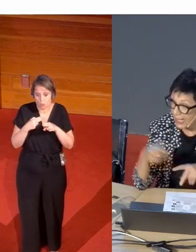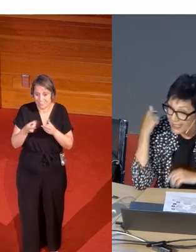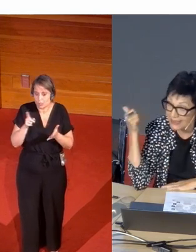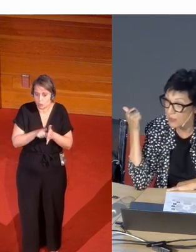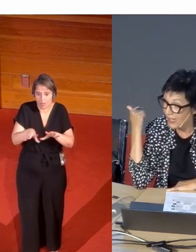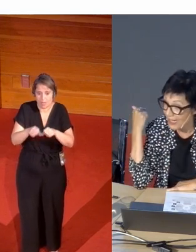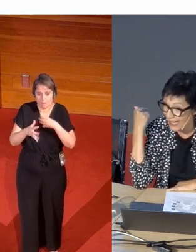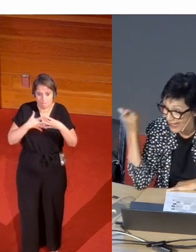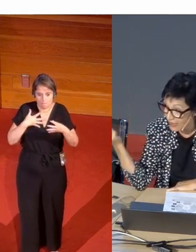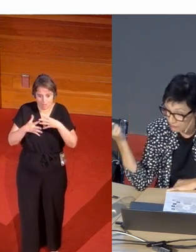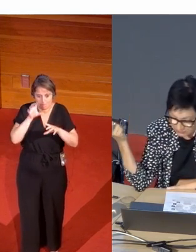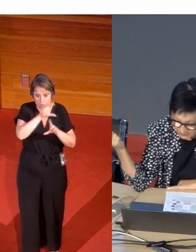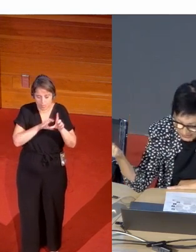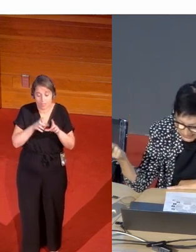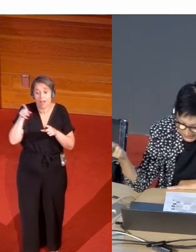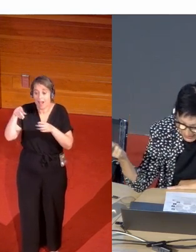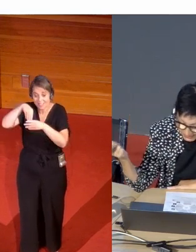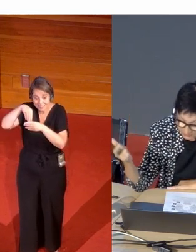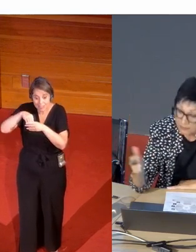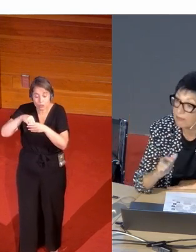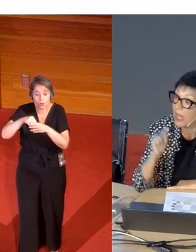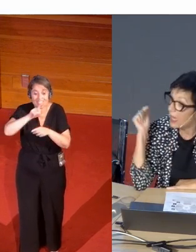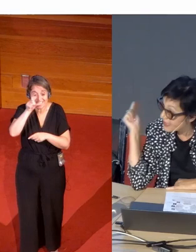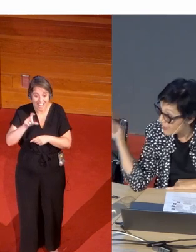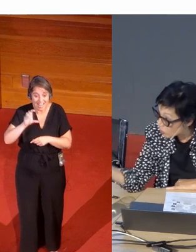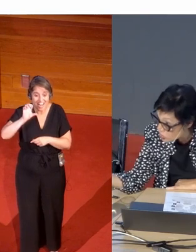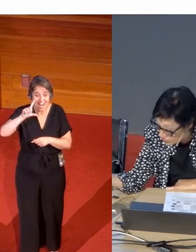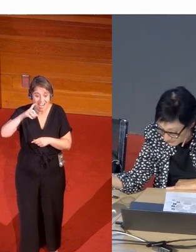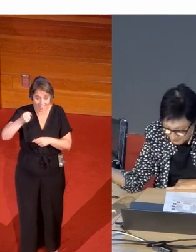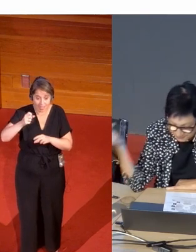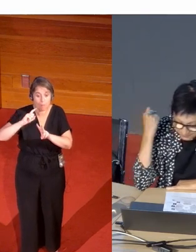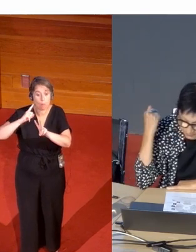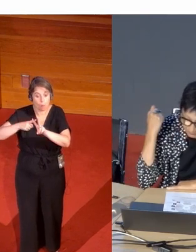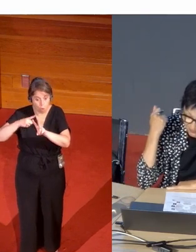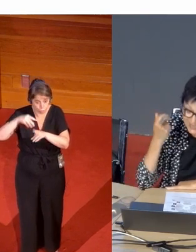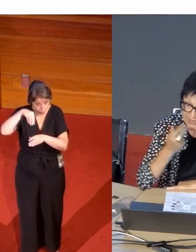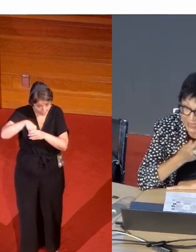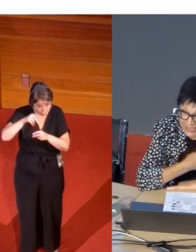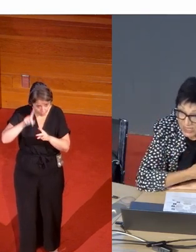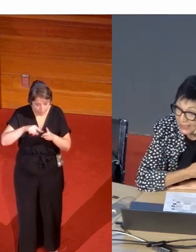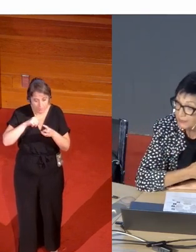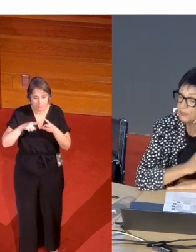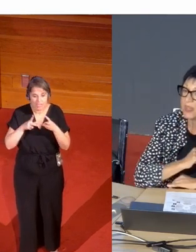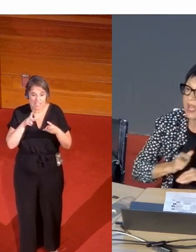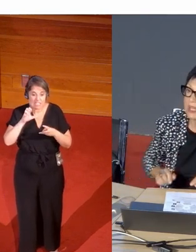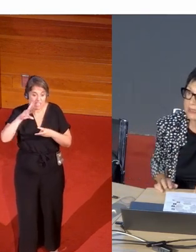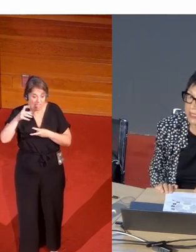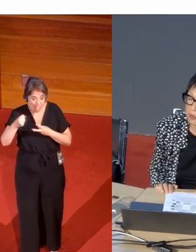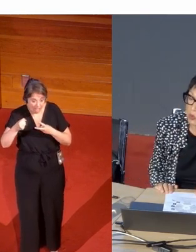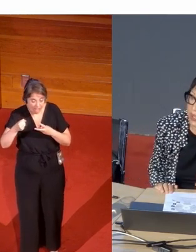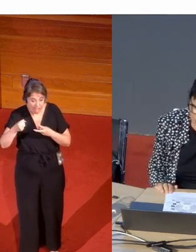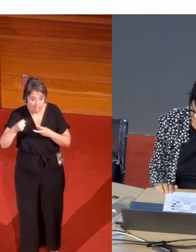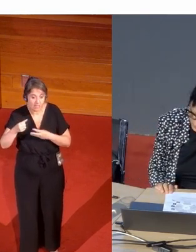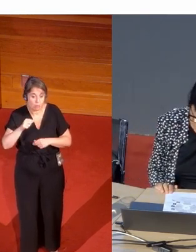a ser Ahí está también la lega Italiana ahí está vox ahí está la chega